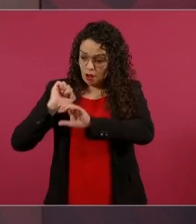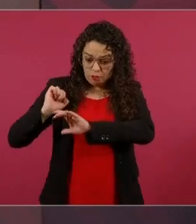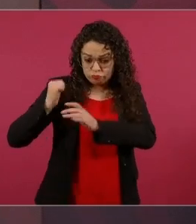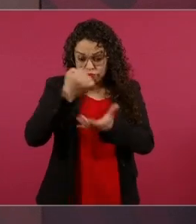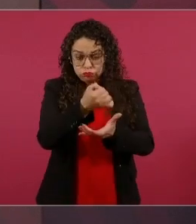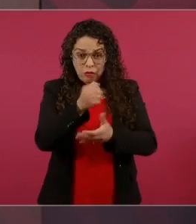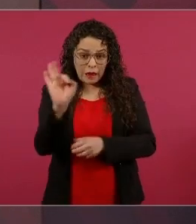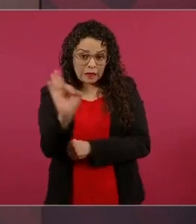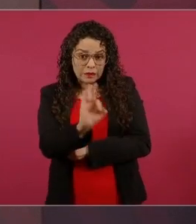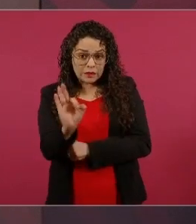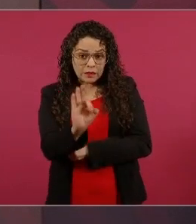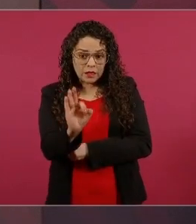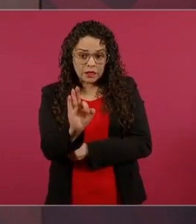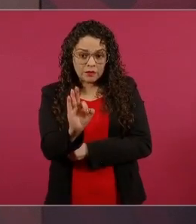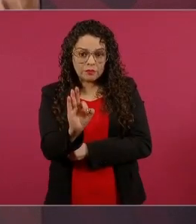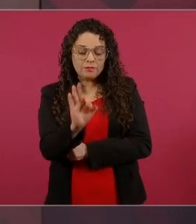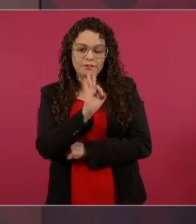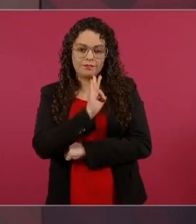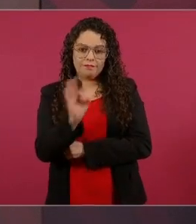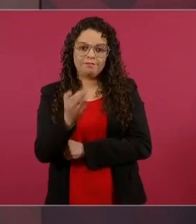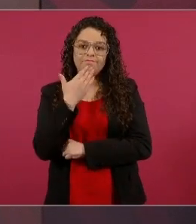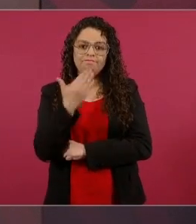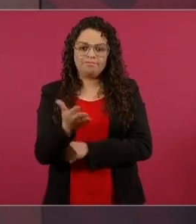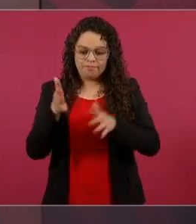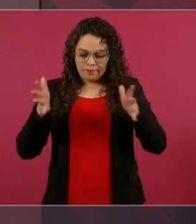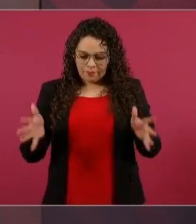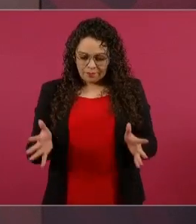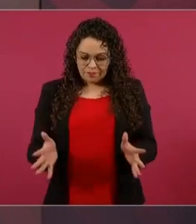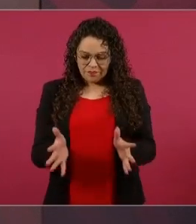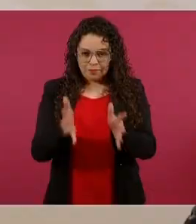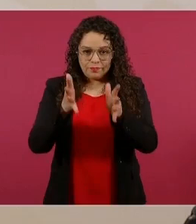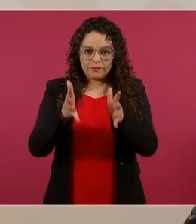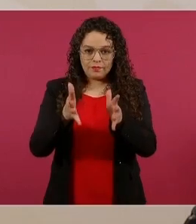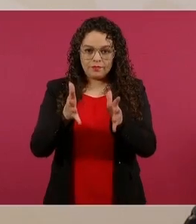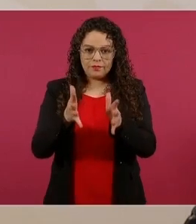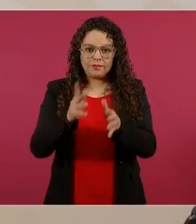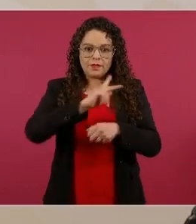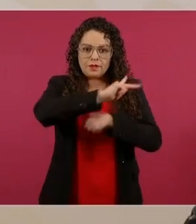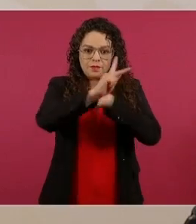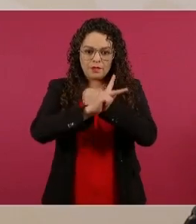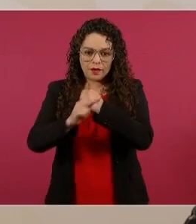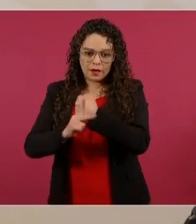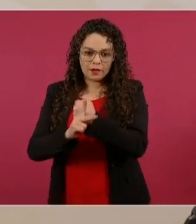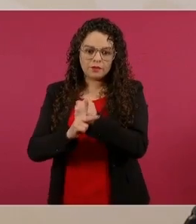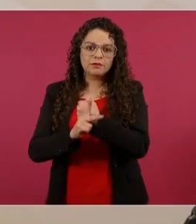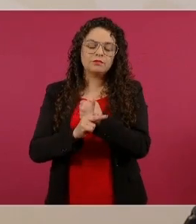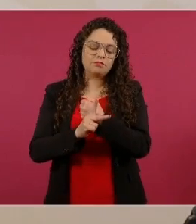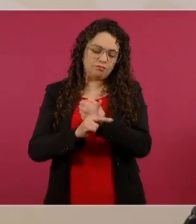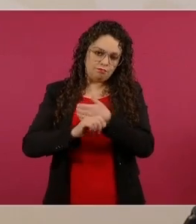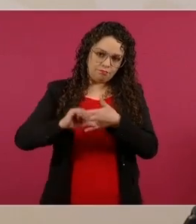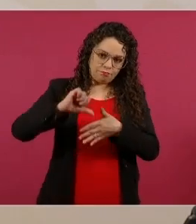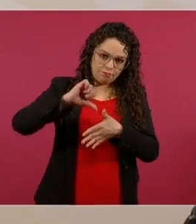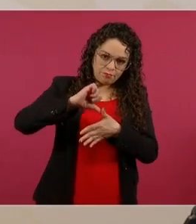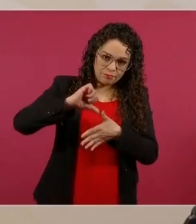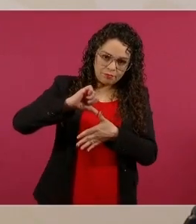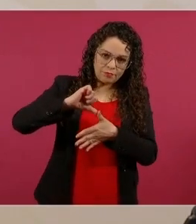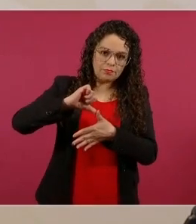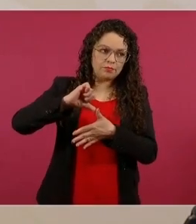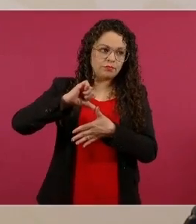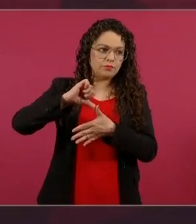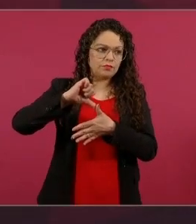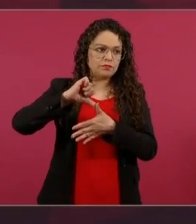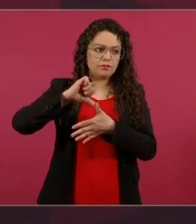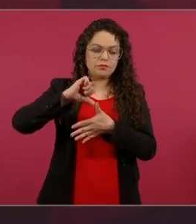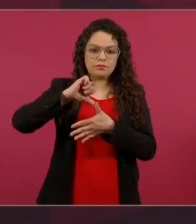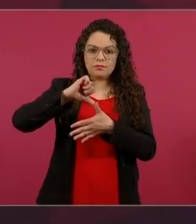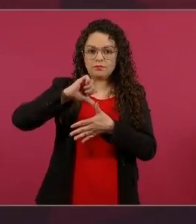año para el desarrollo de países de Centroamérica del Caribe de América Latina